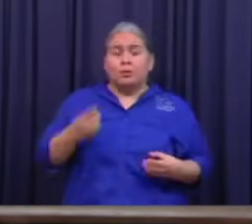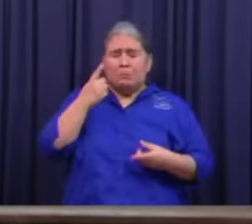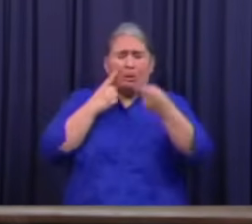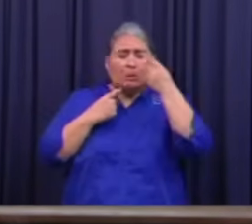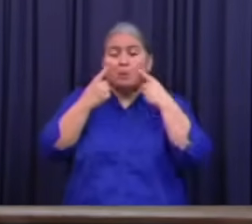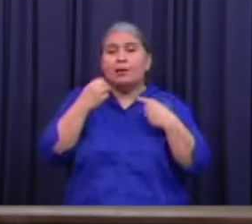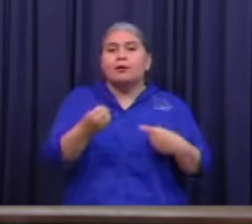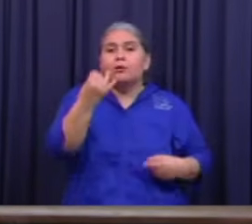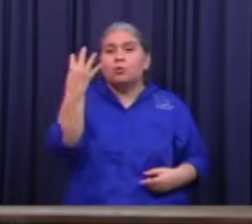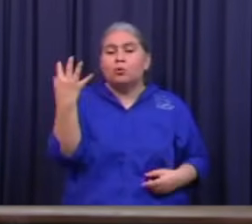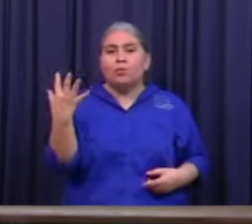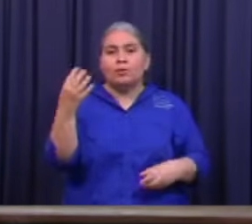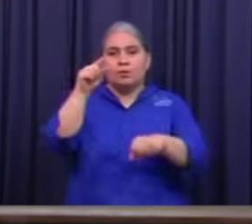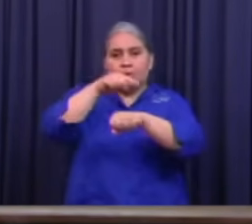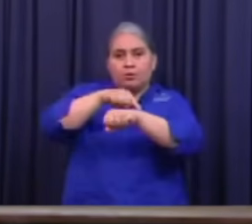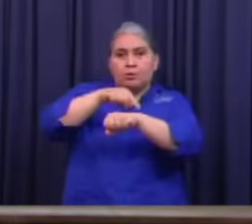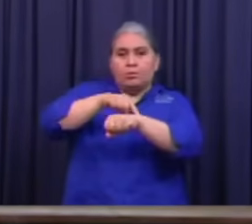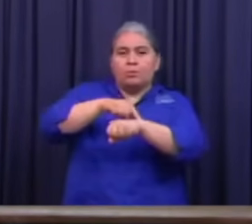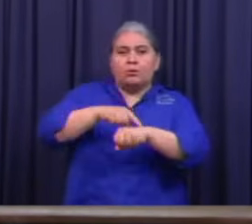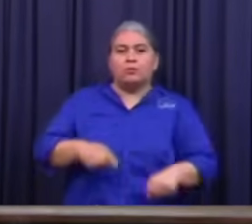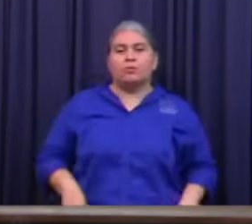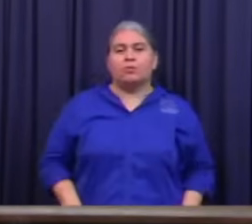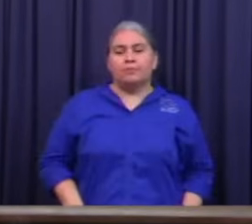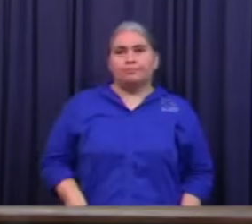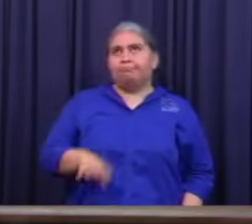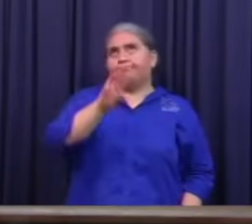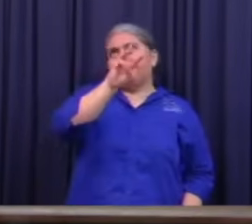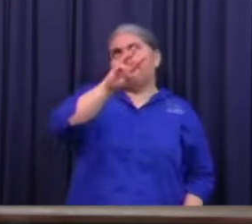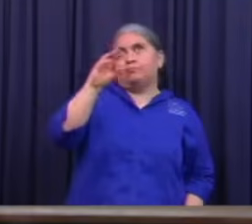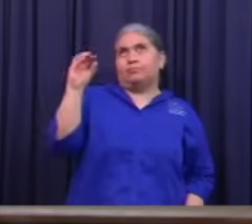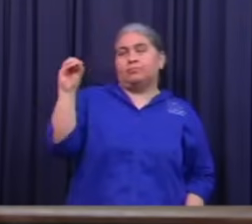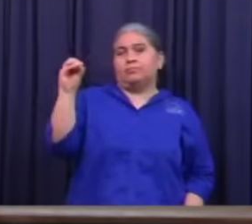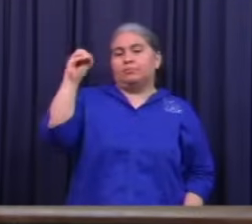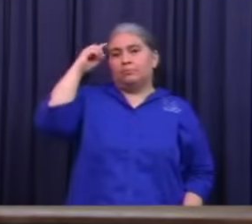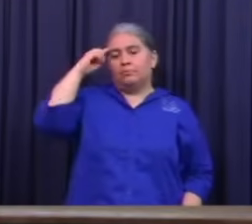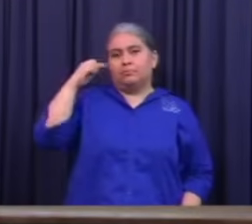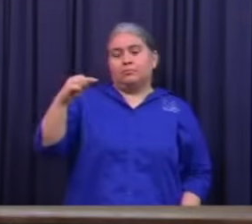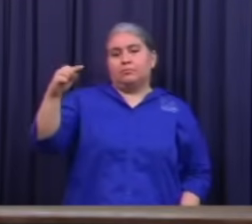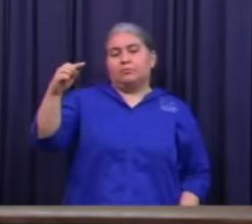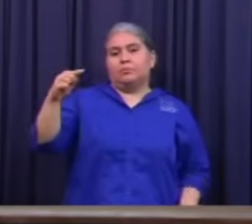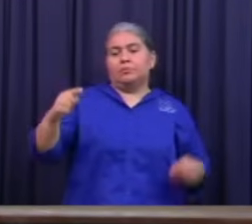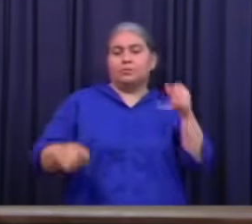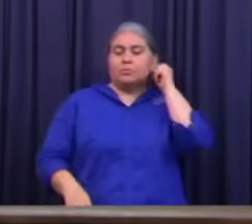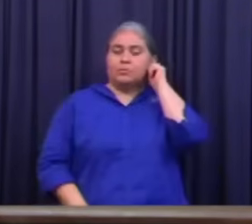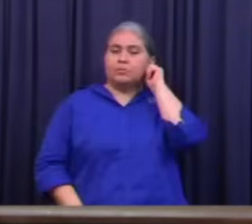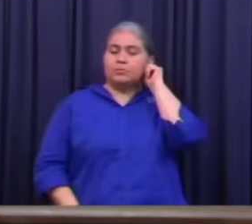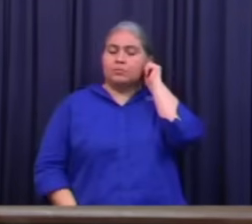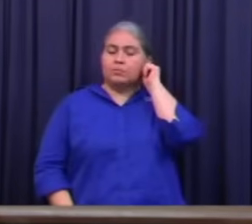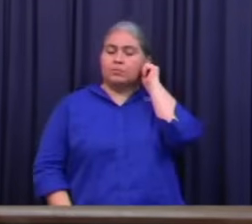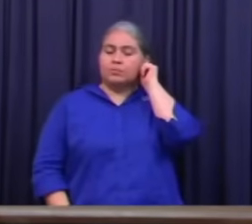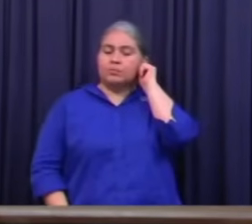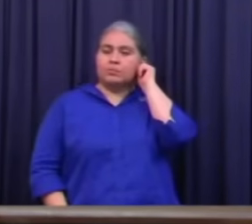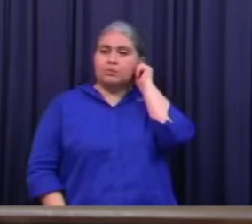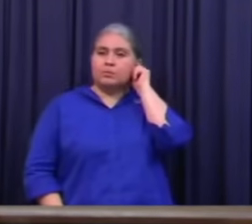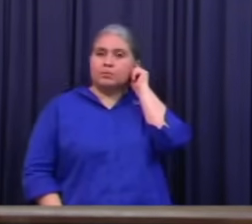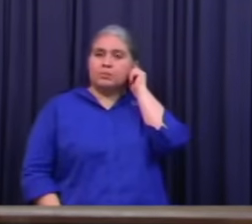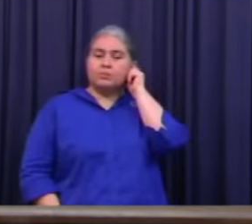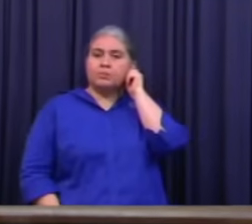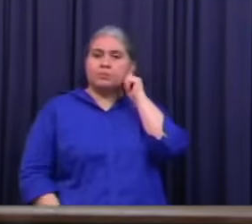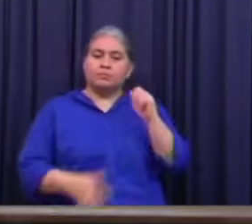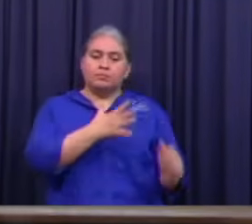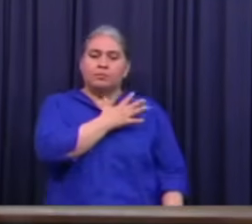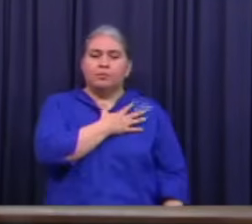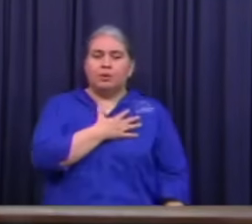buena chillada Yo me los imagino ah 30 días pero ya en el 31 como que así nada y la